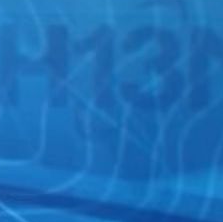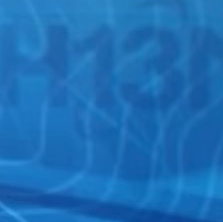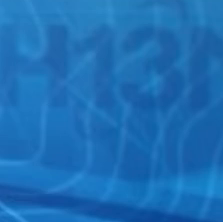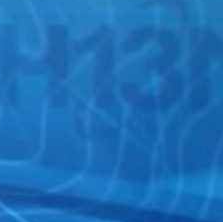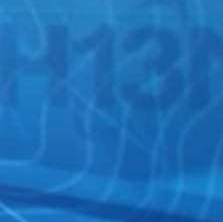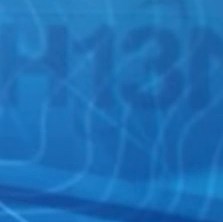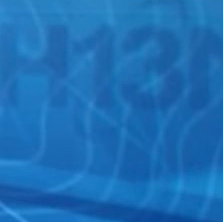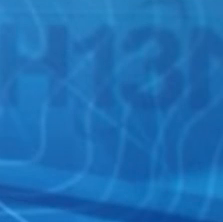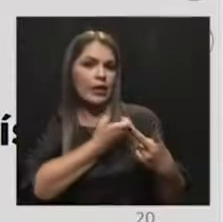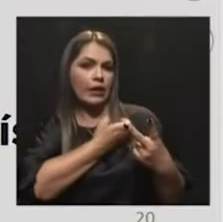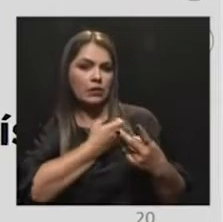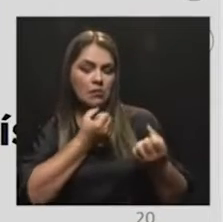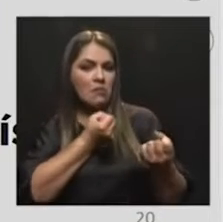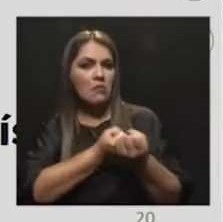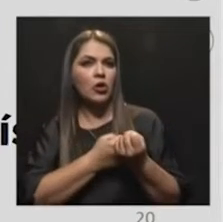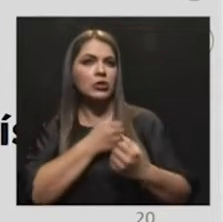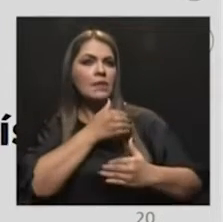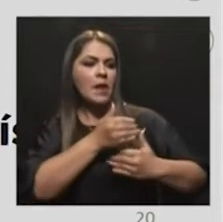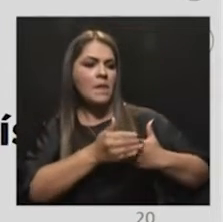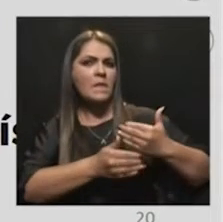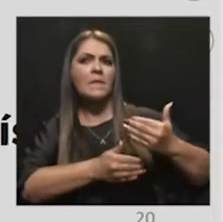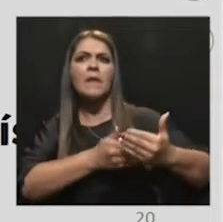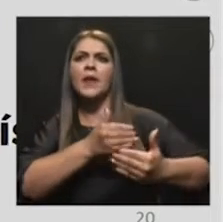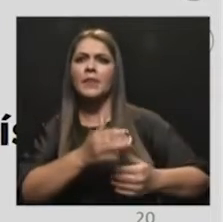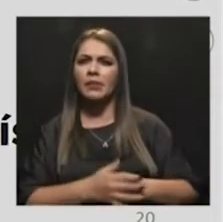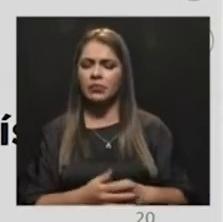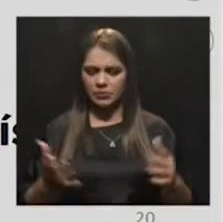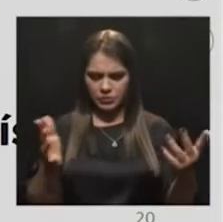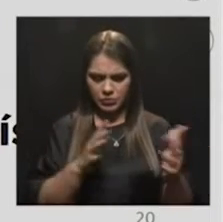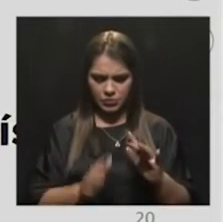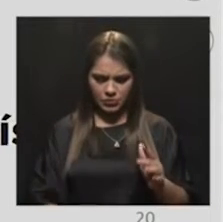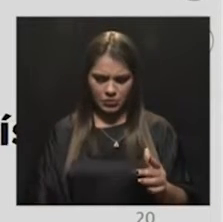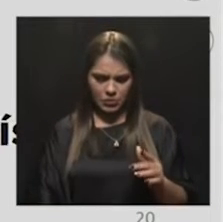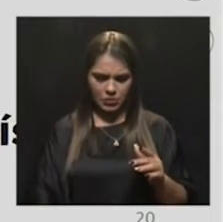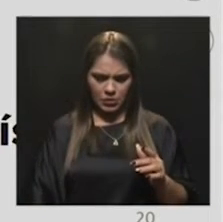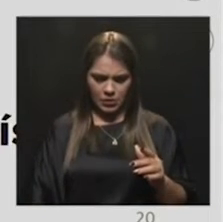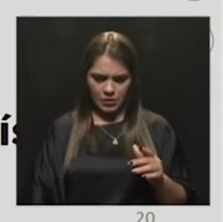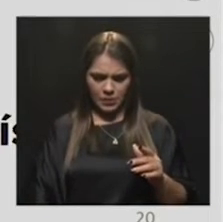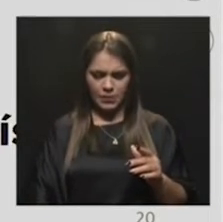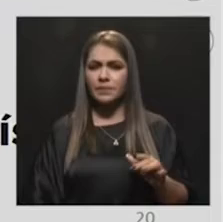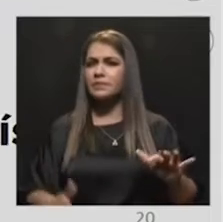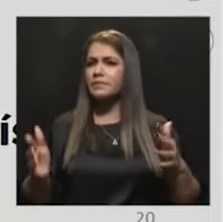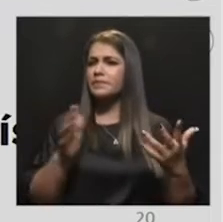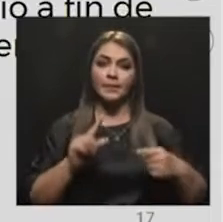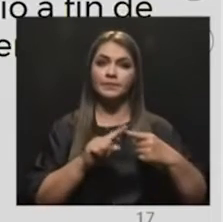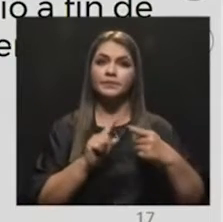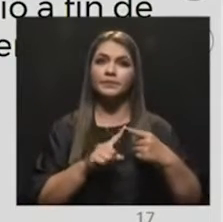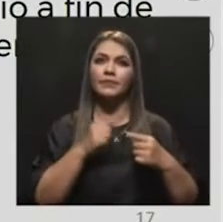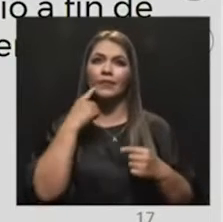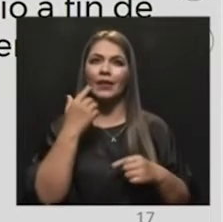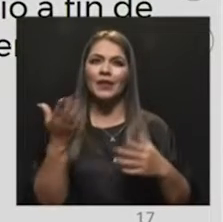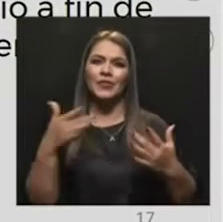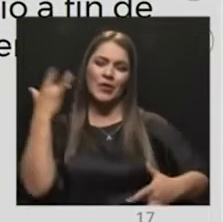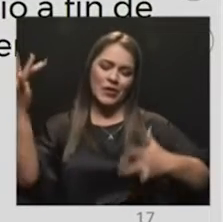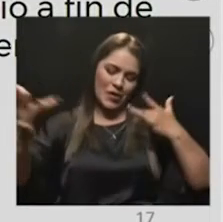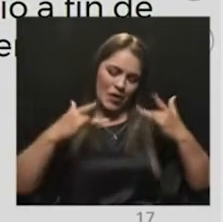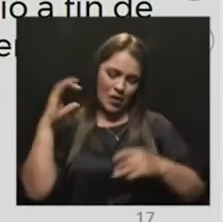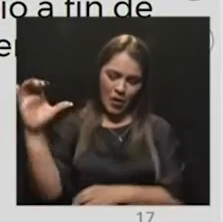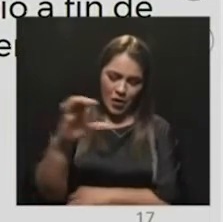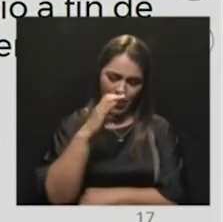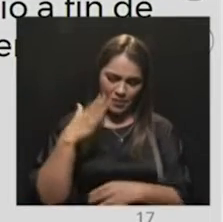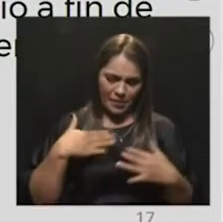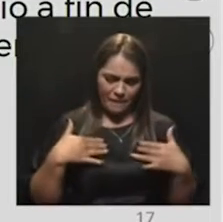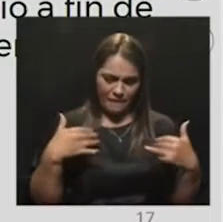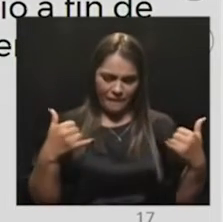otros. Las obras fueron un punto central de esta rendición. El túnel del Toyo, túnel La Quiebra y los 24 kilómetros del túnel